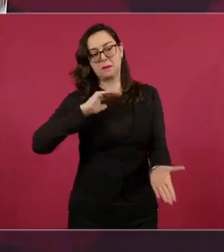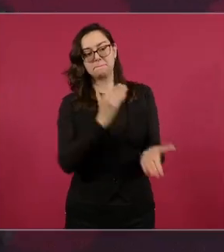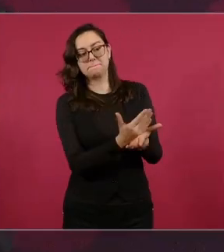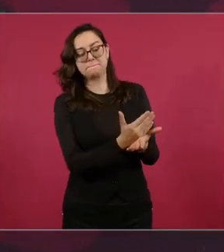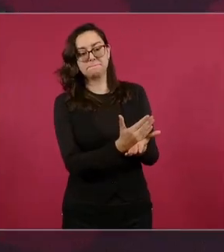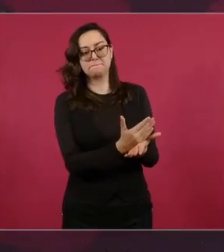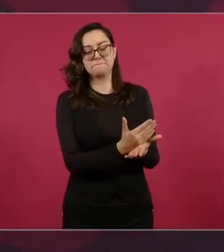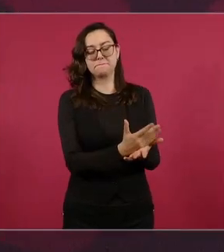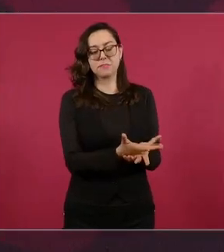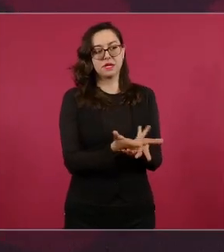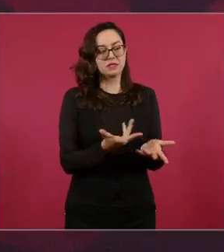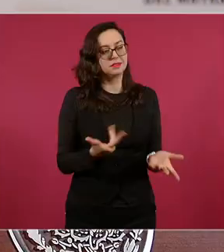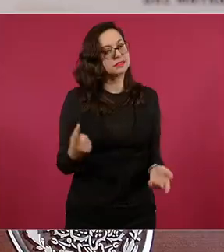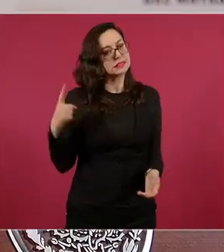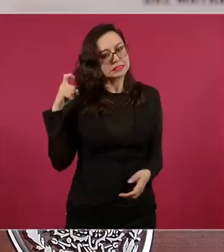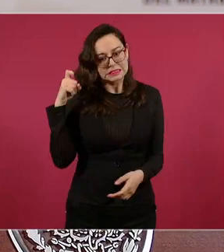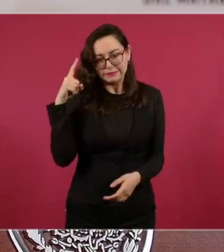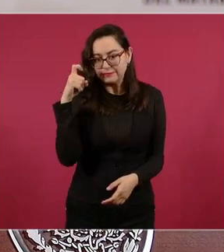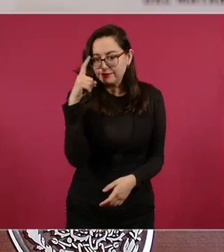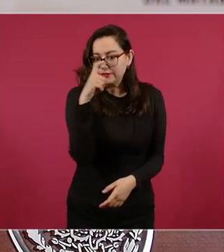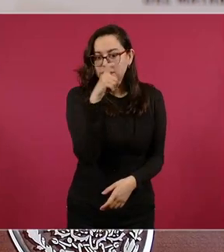detener a los huachicoleros,